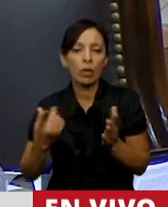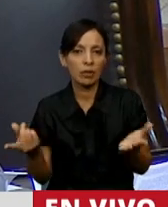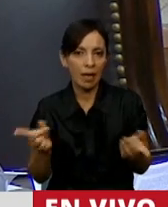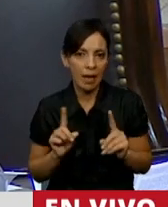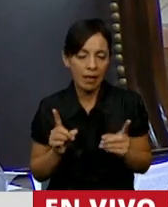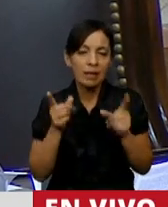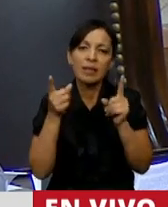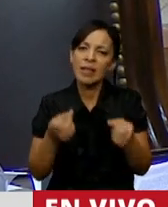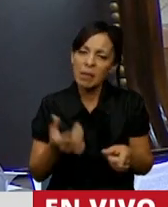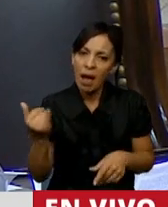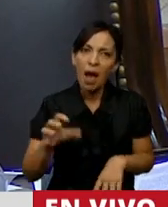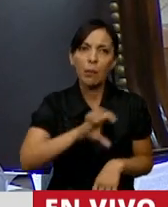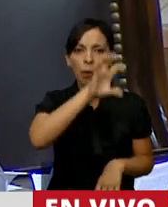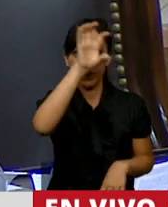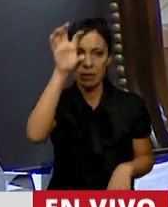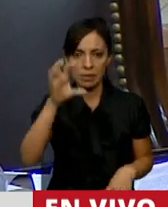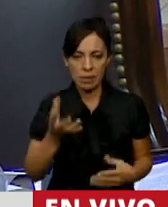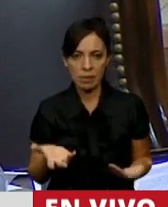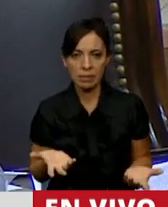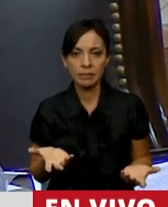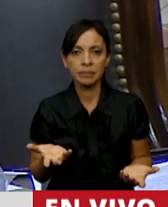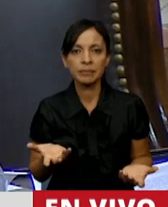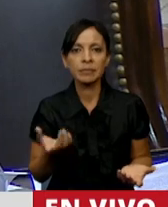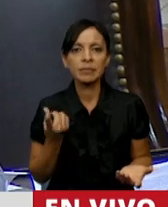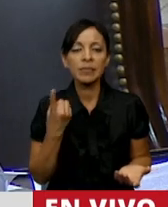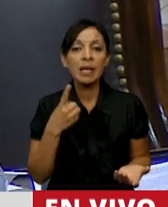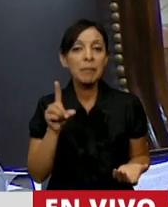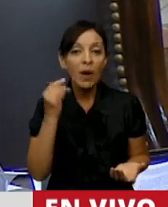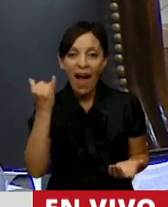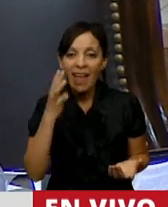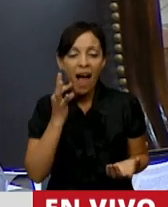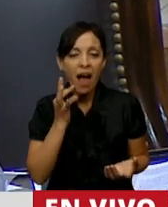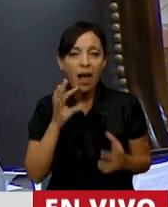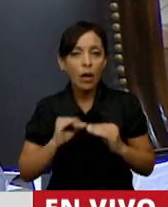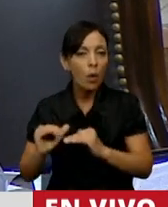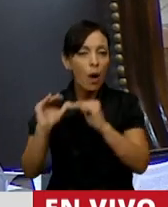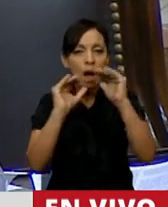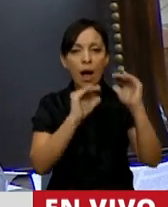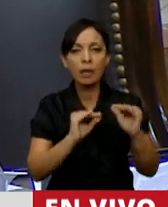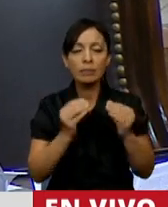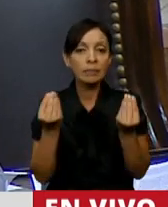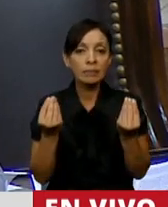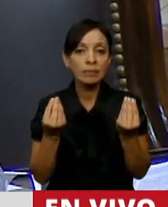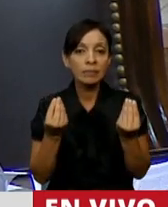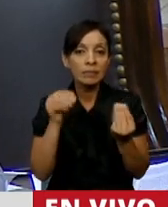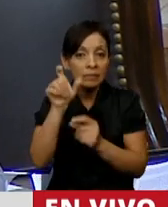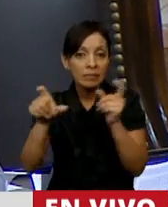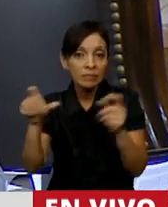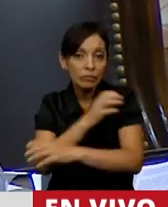Aires. También ocurre en las provincias. Pero el común denominador, ¿cuál es? Los más